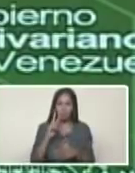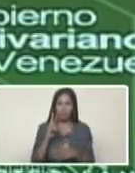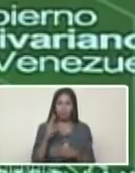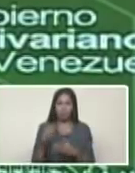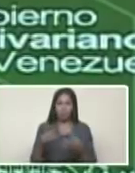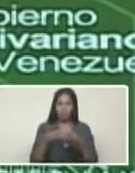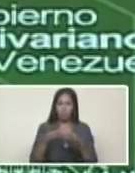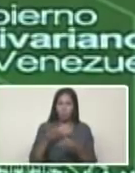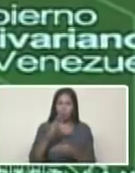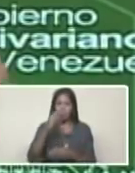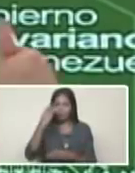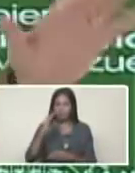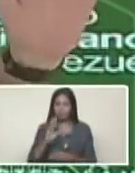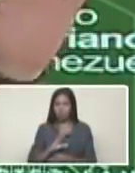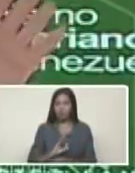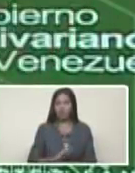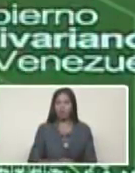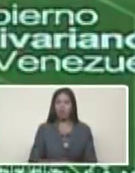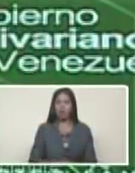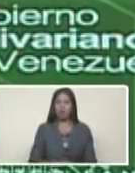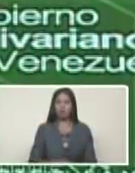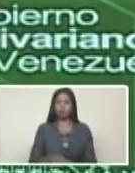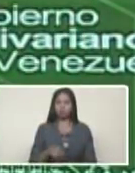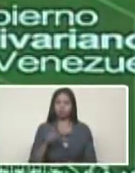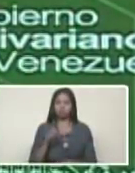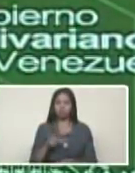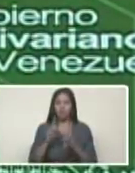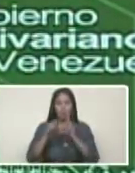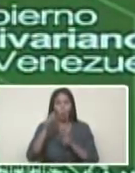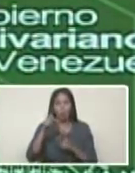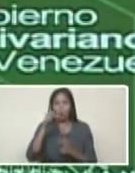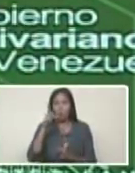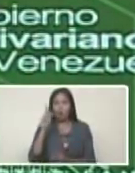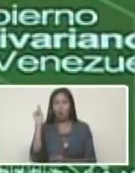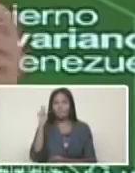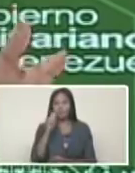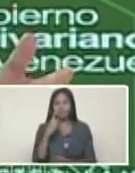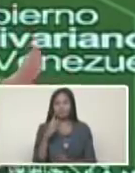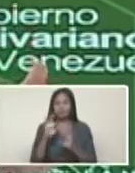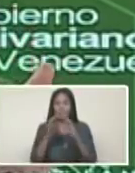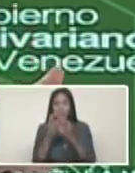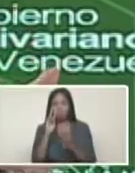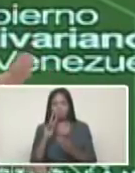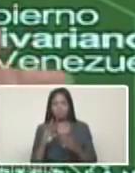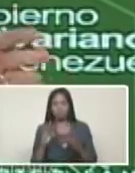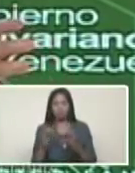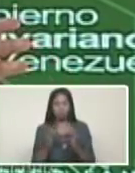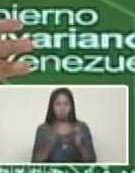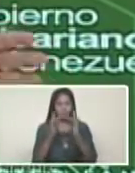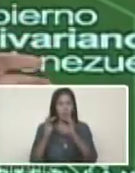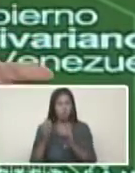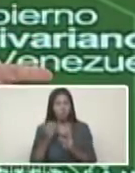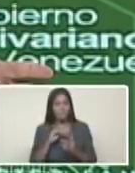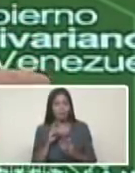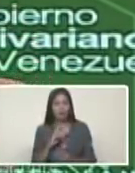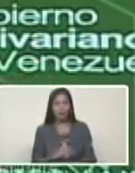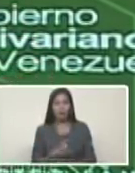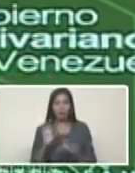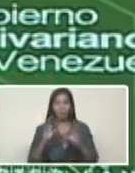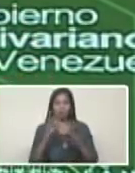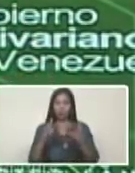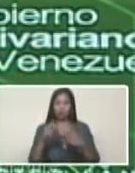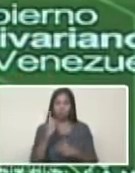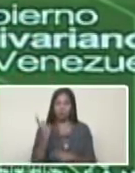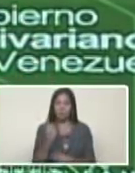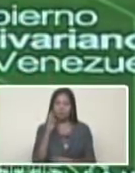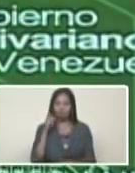un grupo de oficiales ya varios meses que ya se han venido familiarizando con la producción. Entonces, la producción no solamente